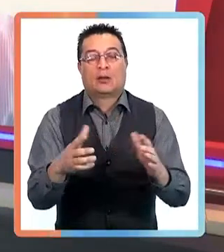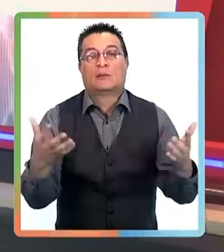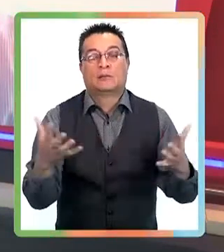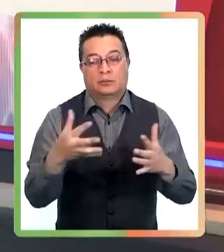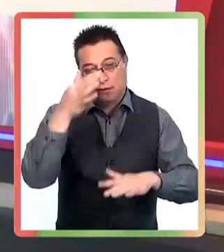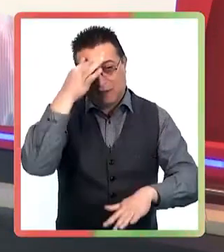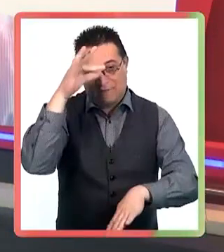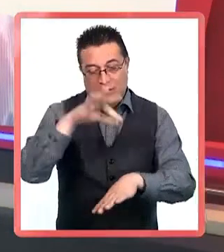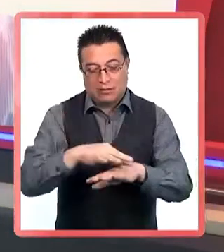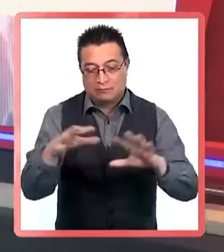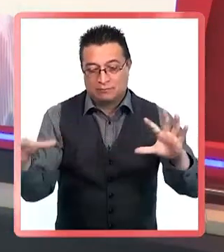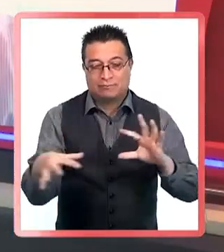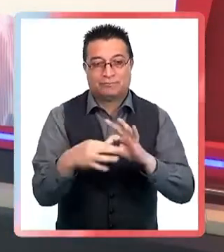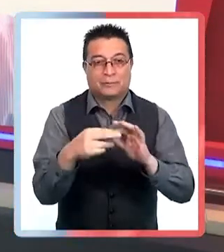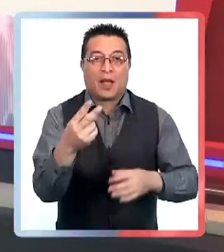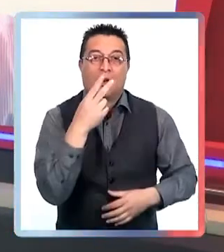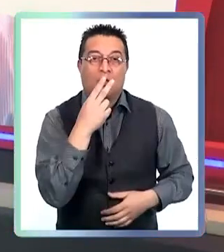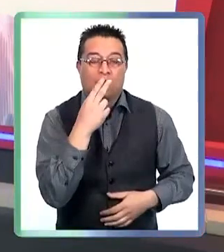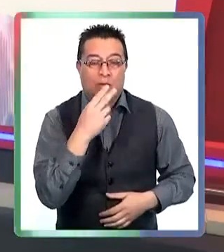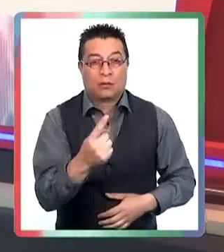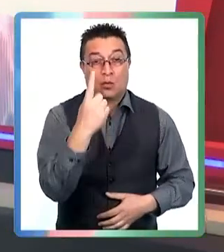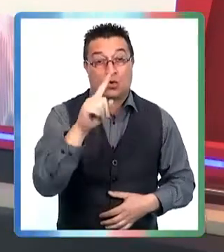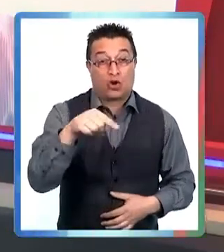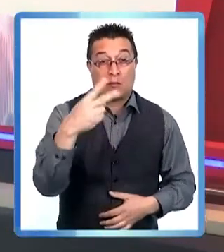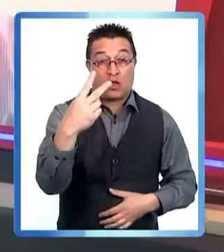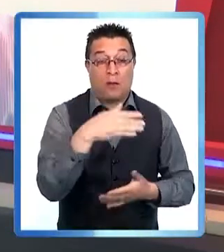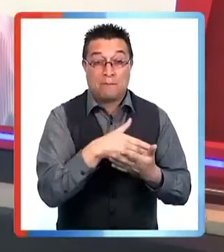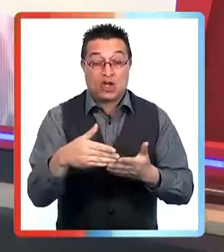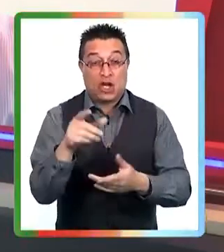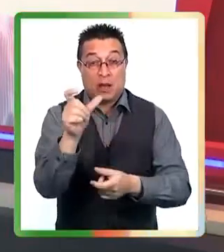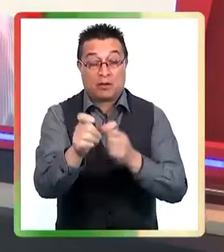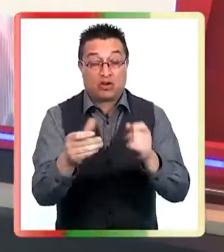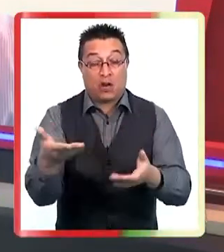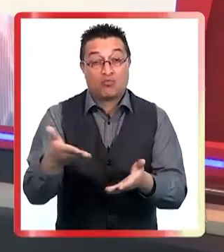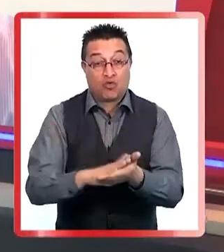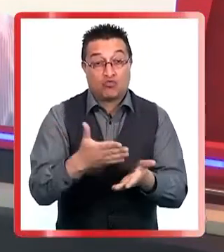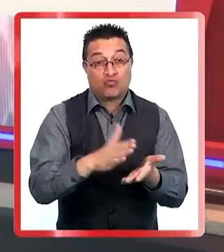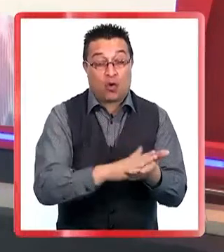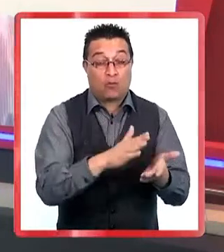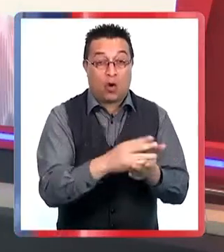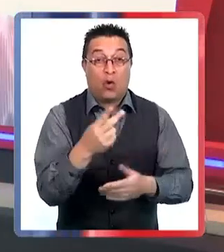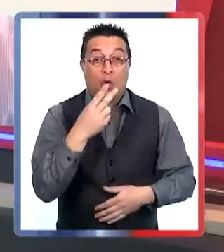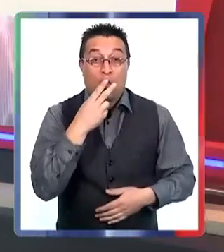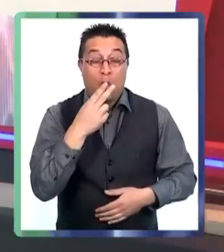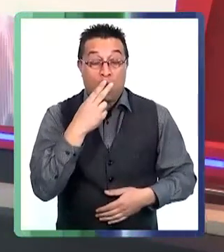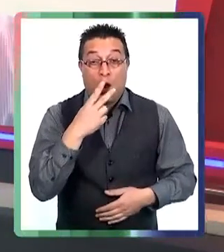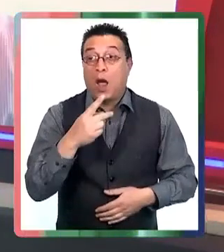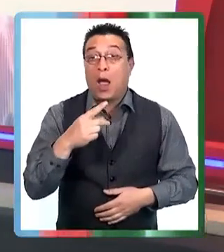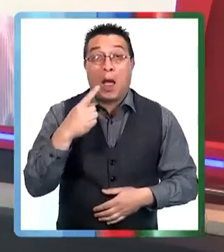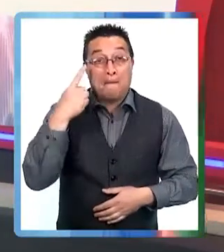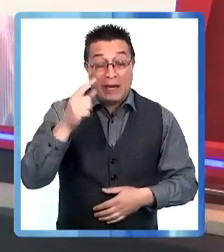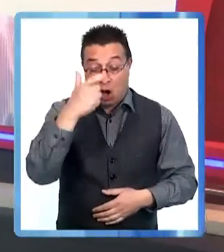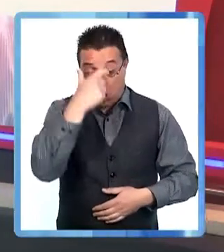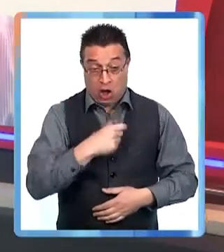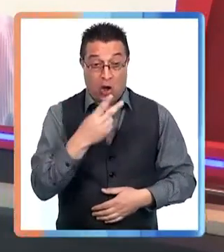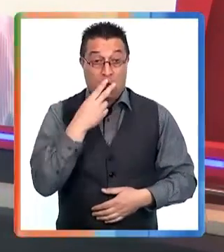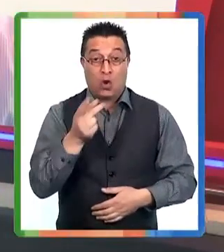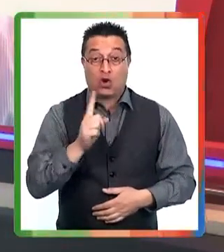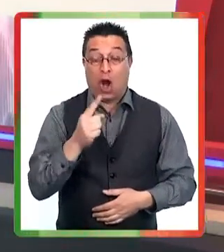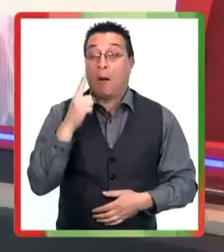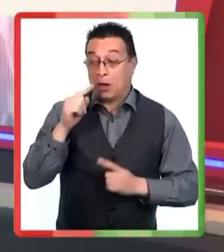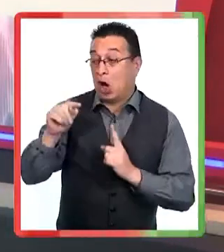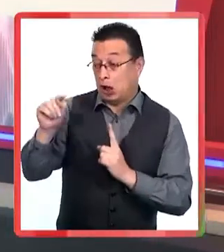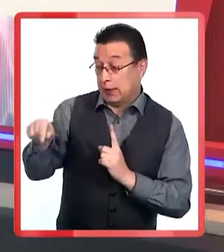por precisamente enfermedades asociadas al tabaco, hay 1,2 millones de personas que mueren siendo fumadores pasivos, es decir, no